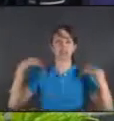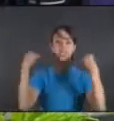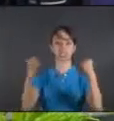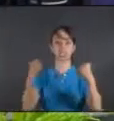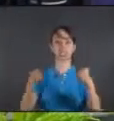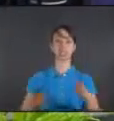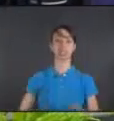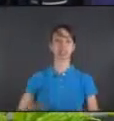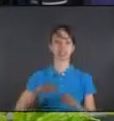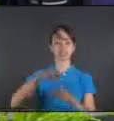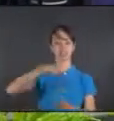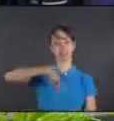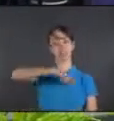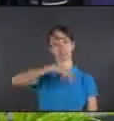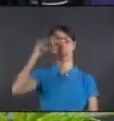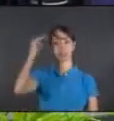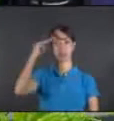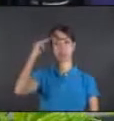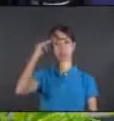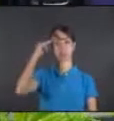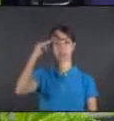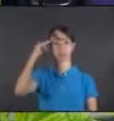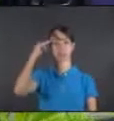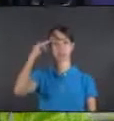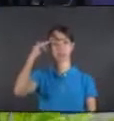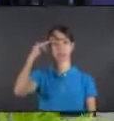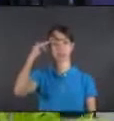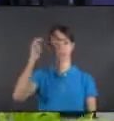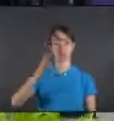El santuario es el lugar santísimo.